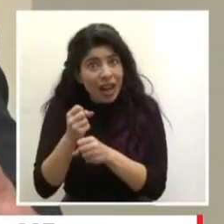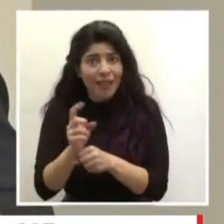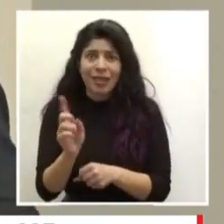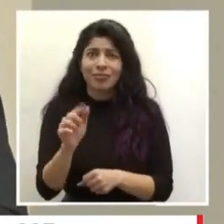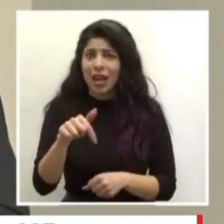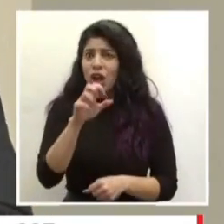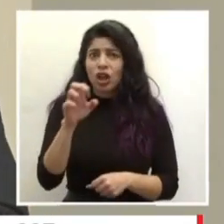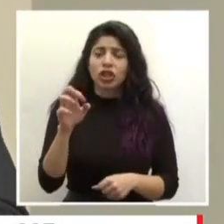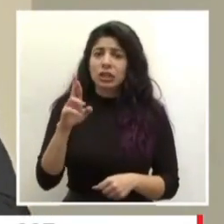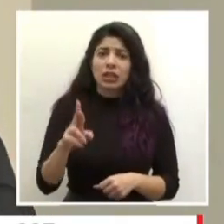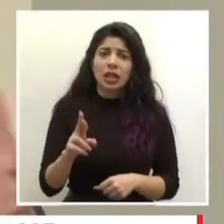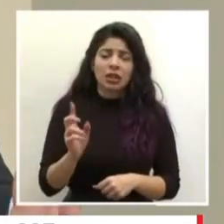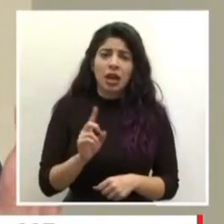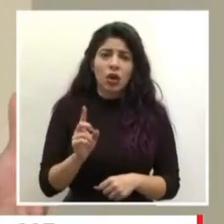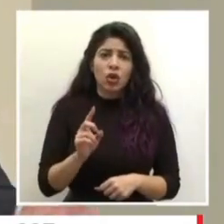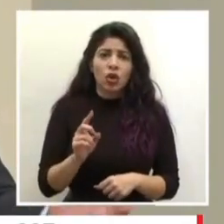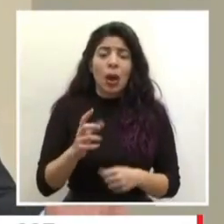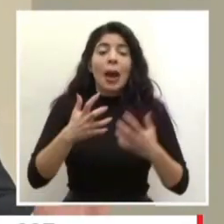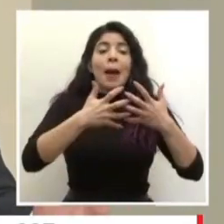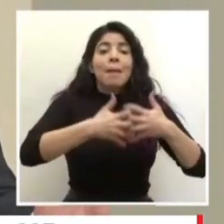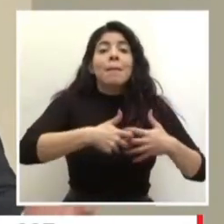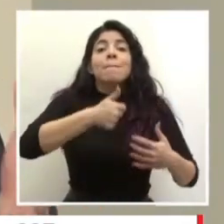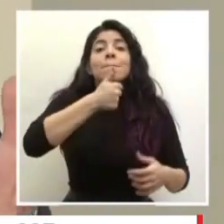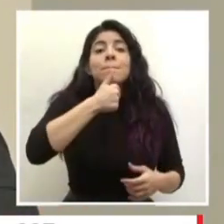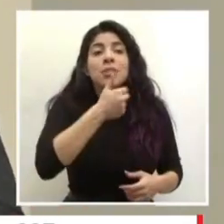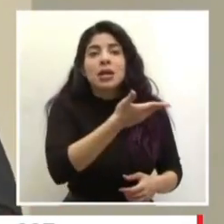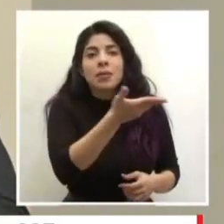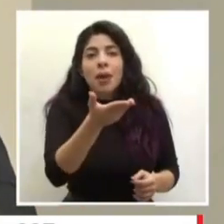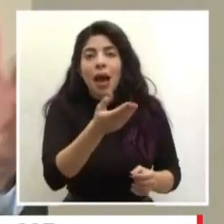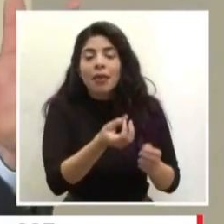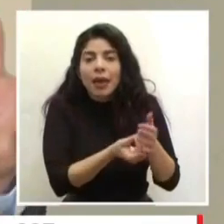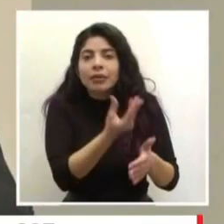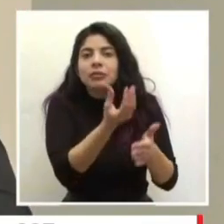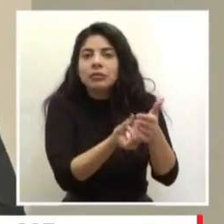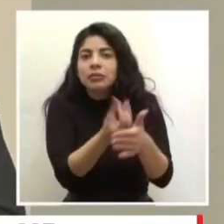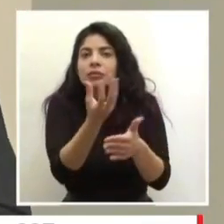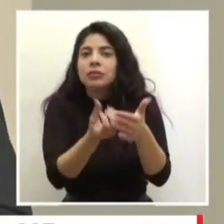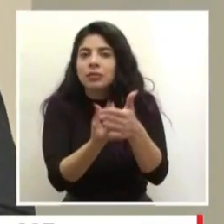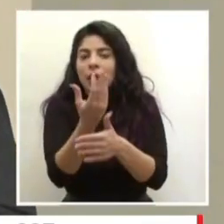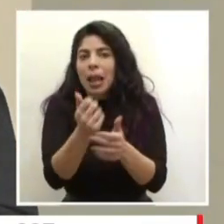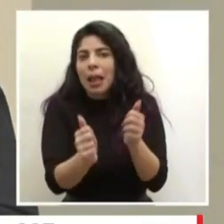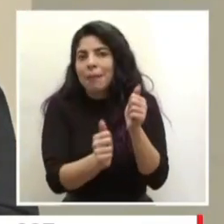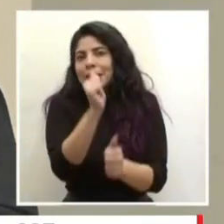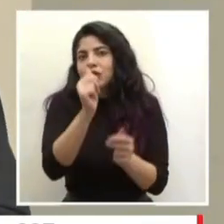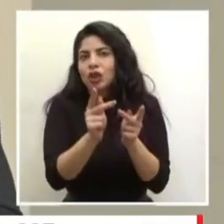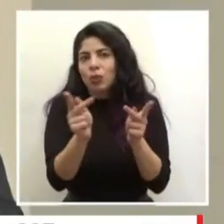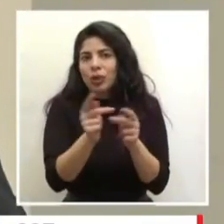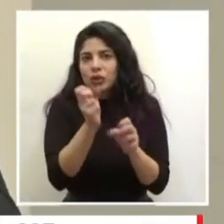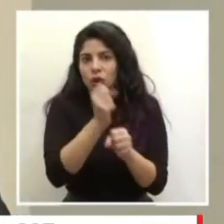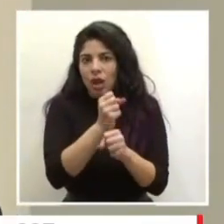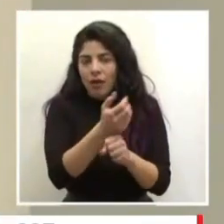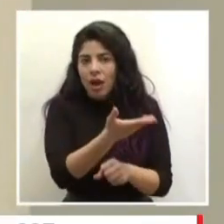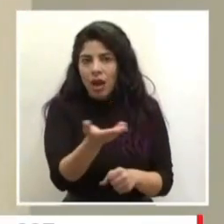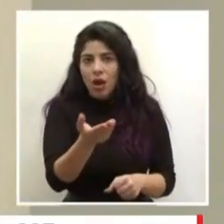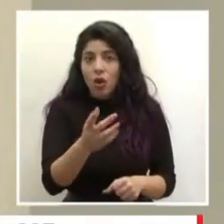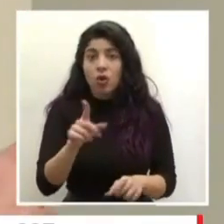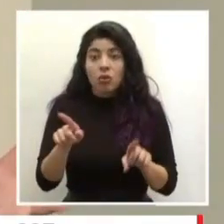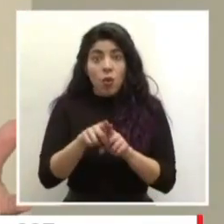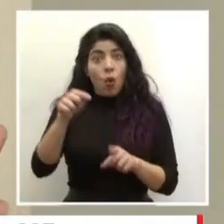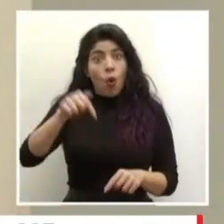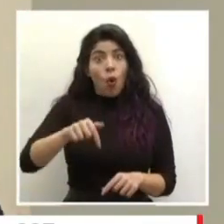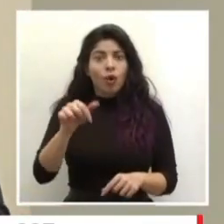Costa Rica particularmente será la empresa privada la que genere la gran cantidad de puestos de trabajo. Incluso hoy, como